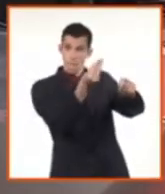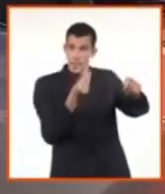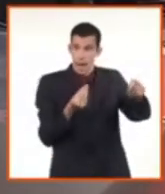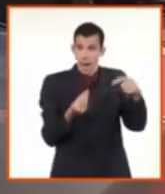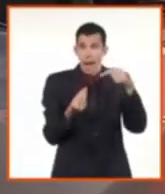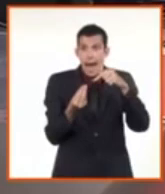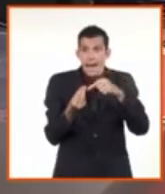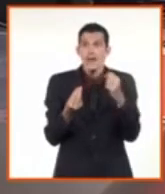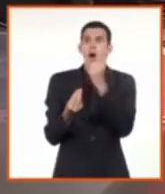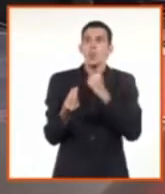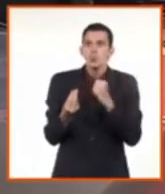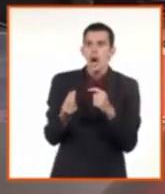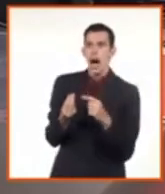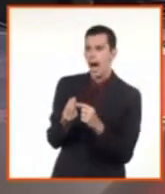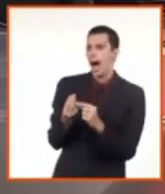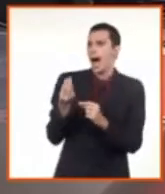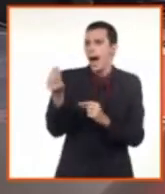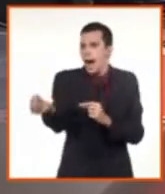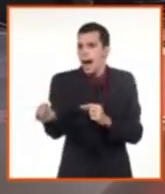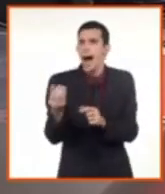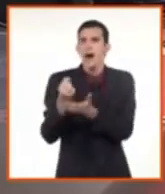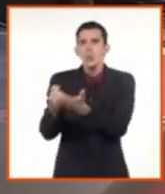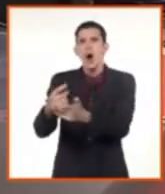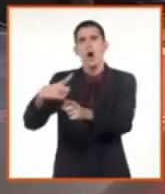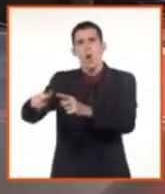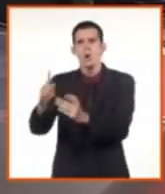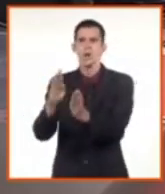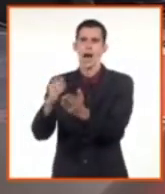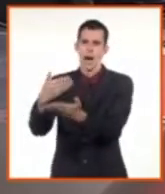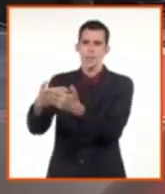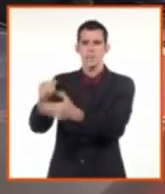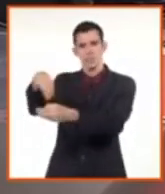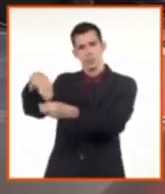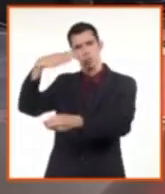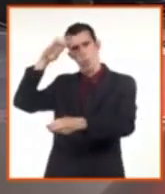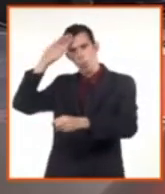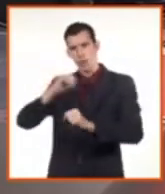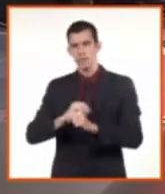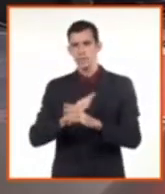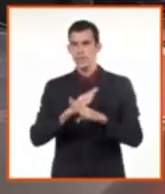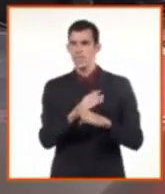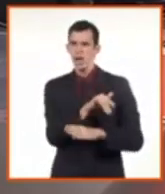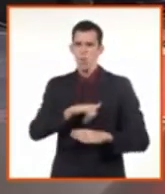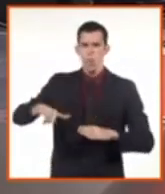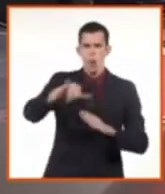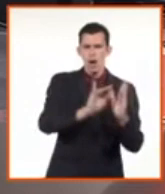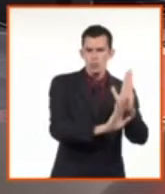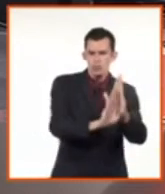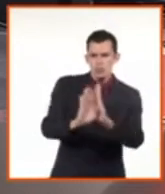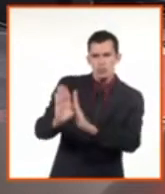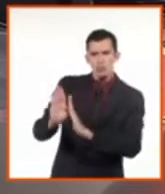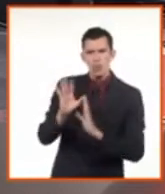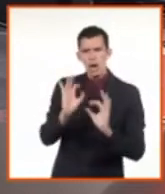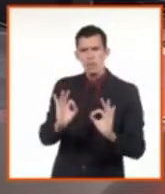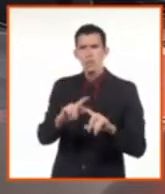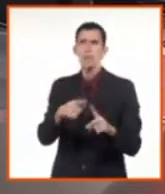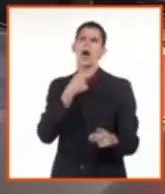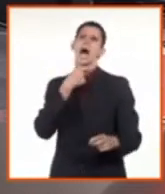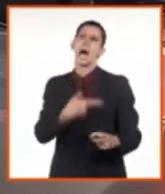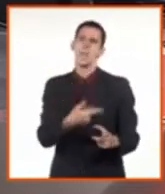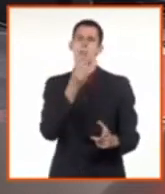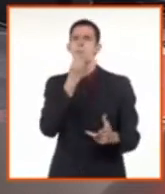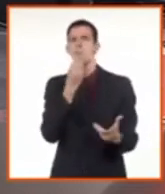esta empresa es mixta que se creen para el mercado minorista puedan por ejemplo prefinanciará suchel para que haga